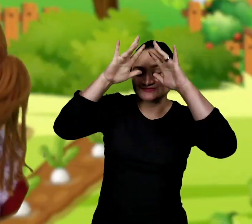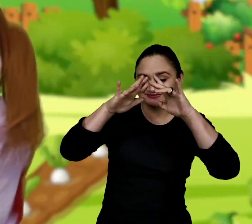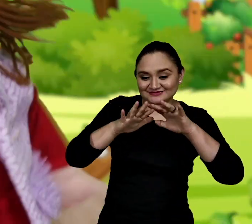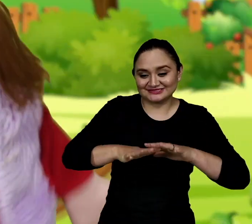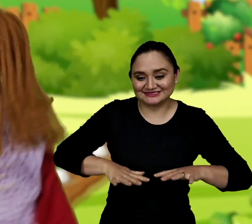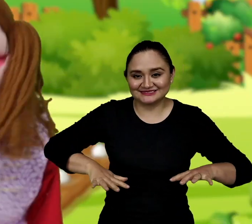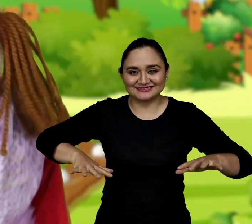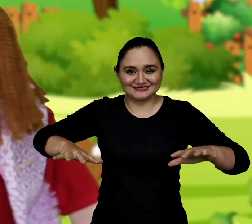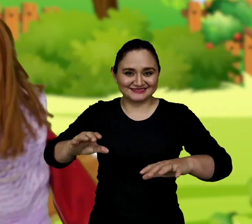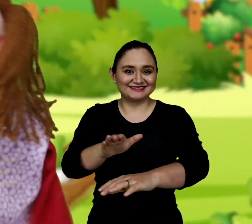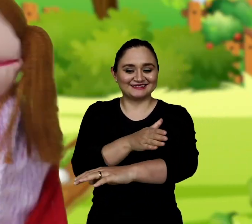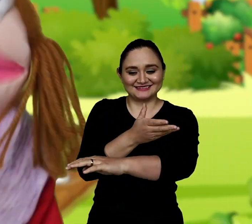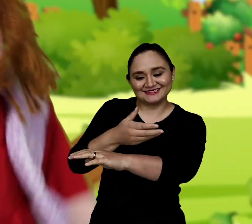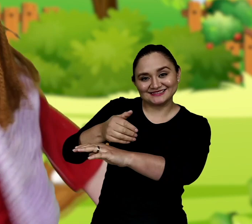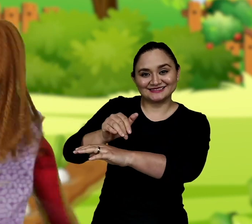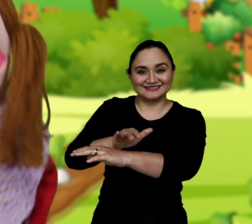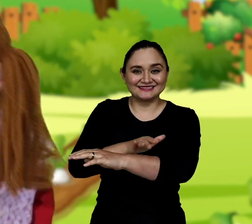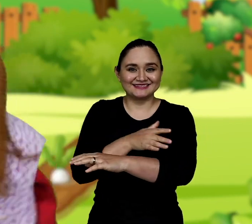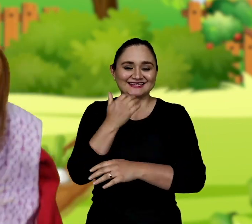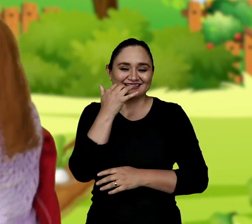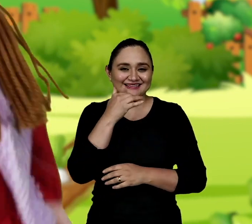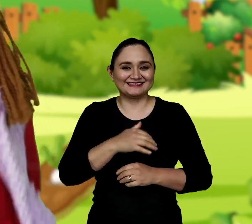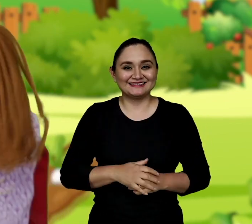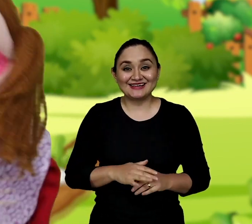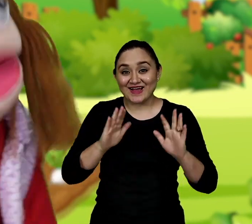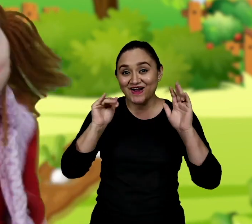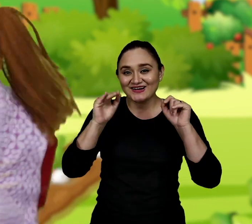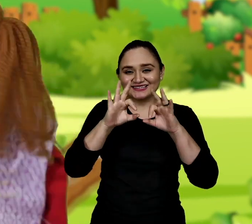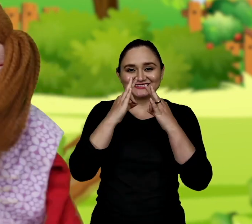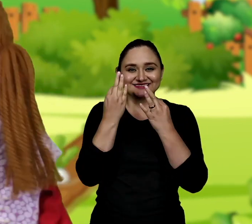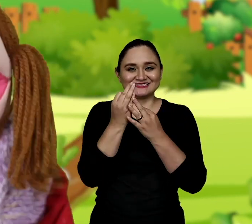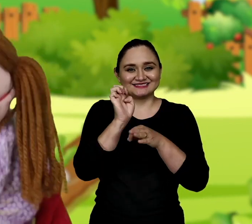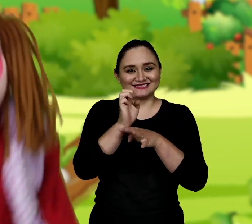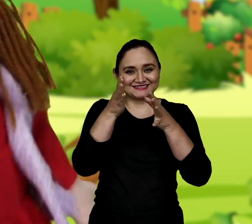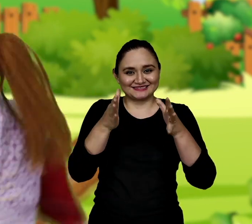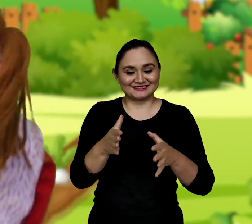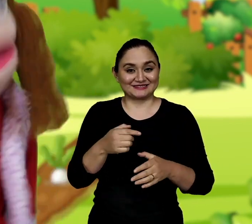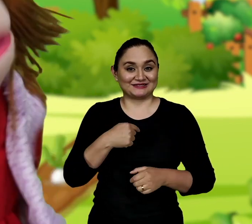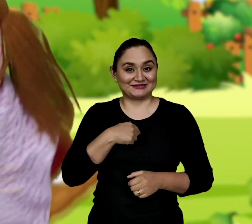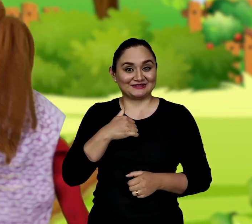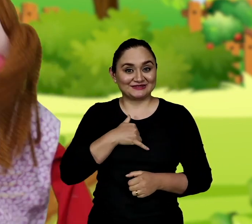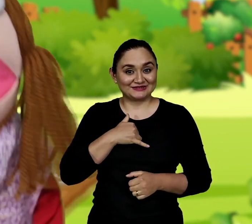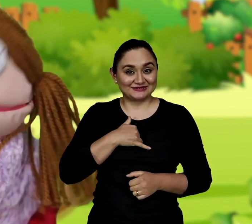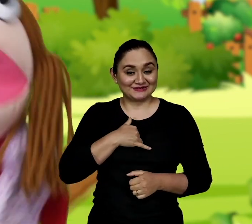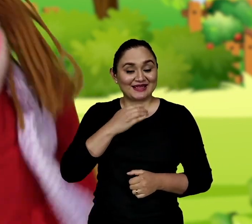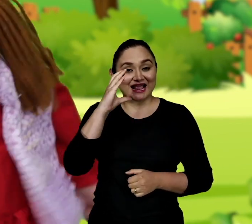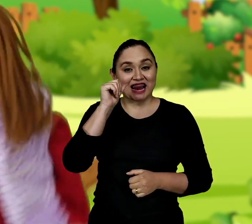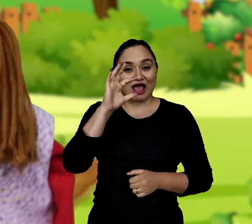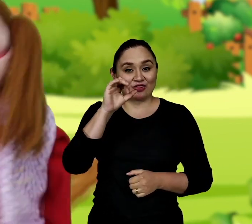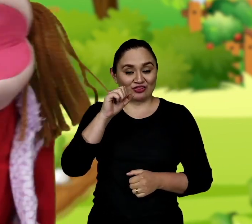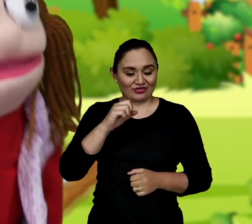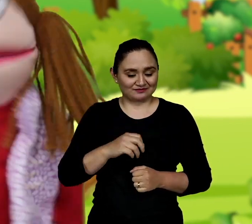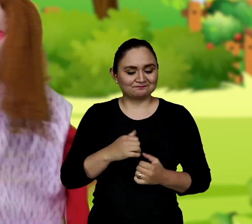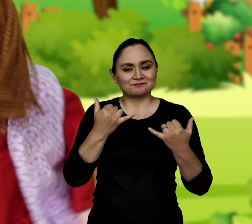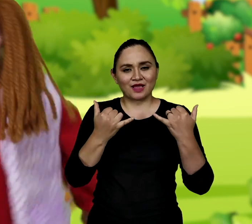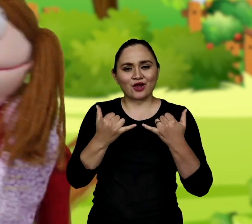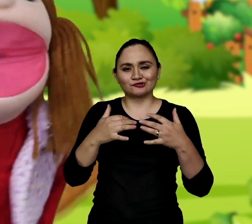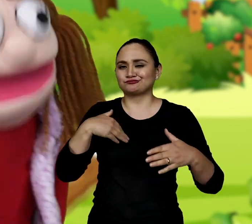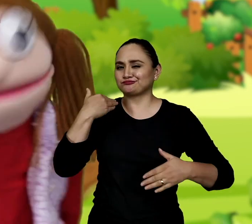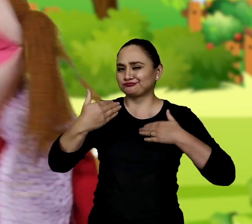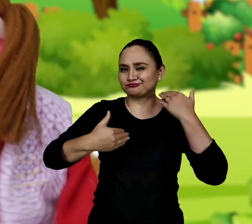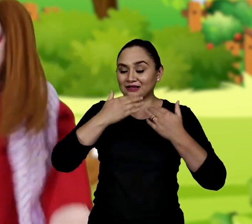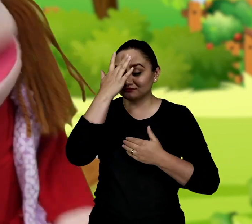Hola, familia ecuatoriana. Soy Claudia Cerezo y hoy estamos contentos porque junto a Felipe y Pepe vamos